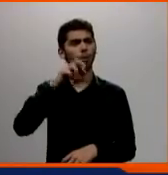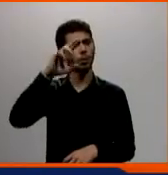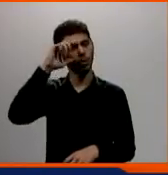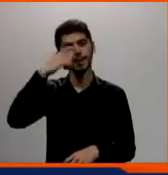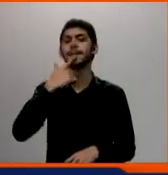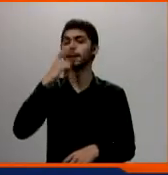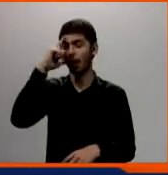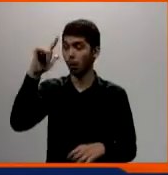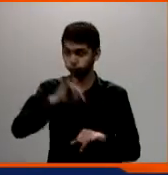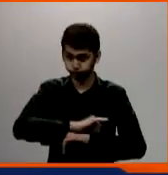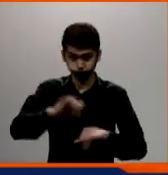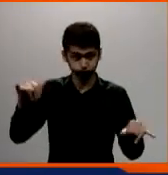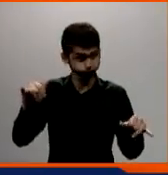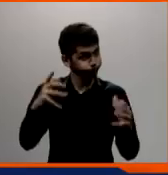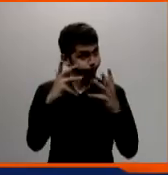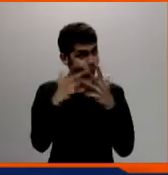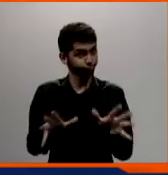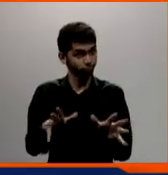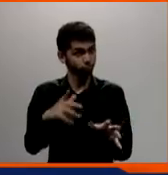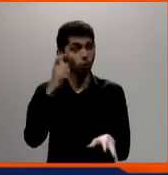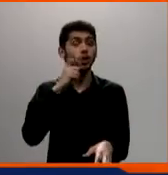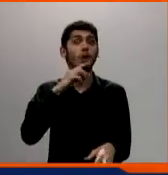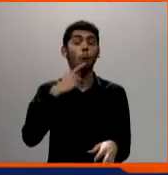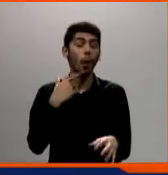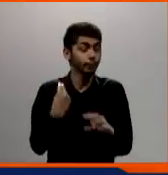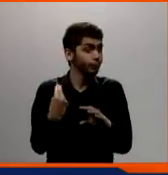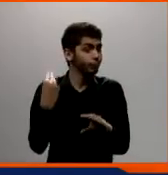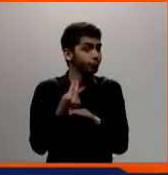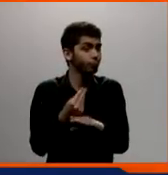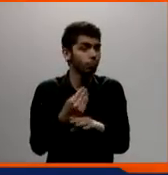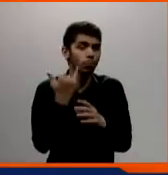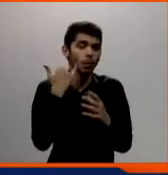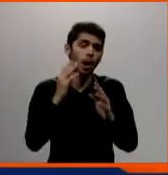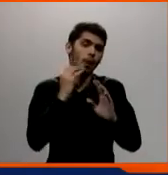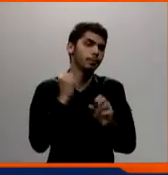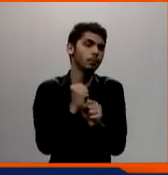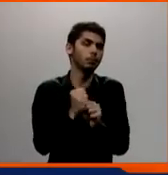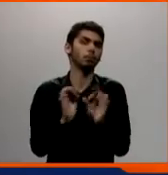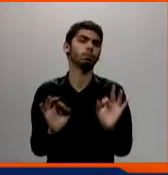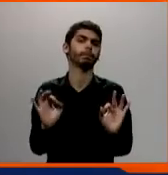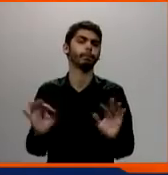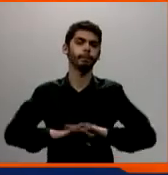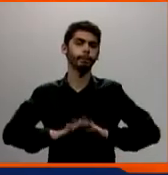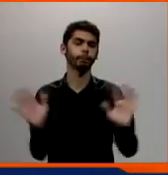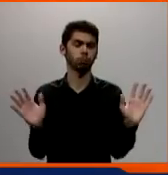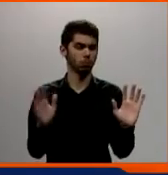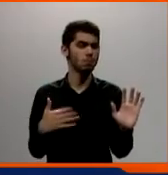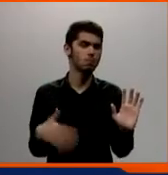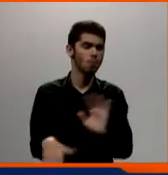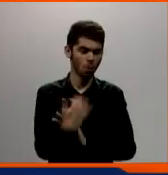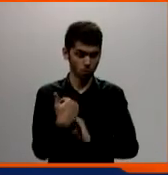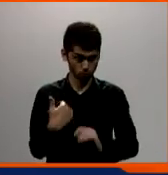se va, que lo devolvió a San Juan a primera, que ya hizo lo que debía y que se va. Para agregarlo